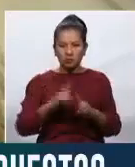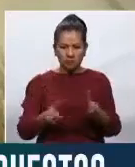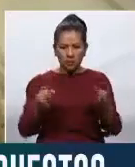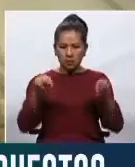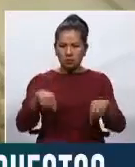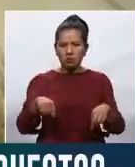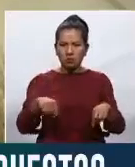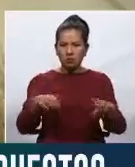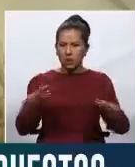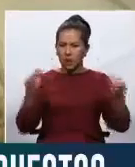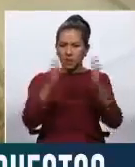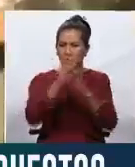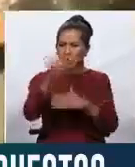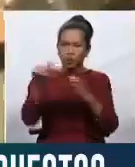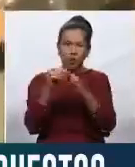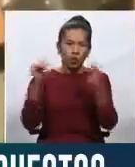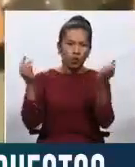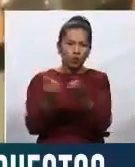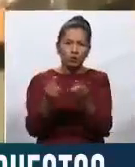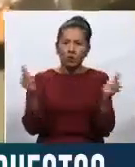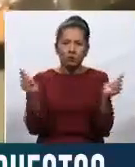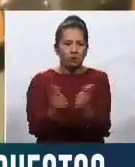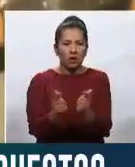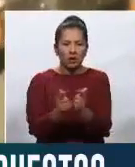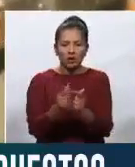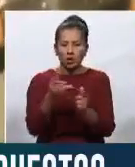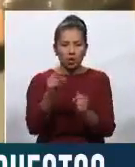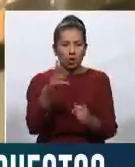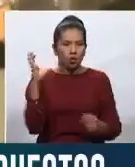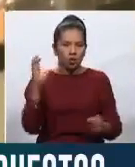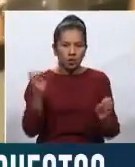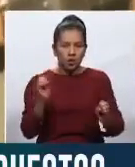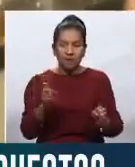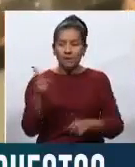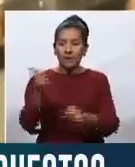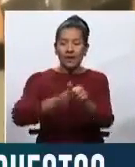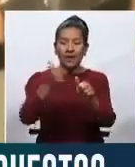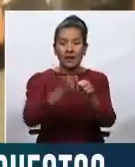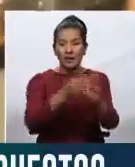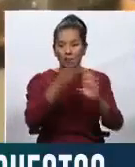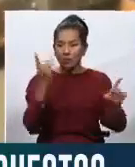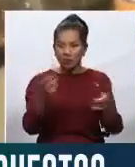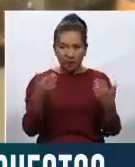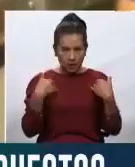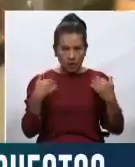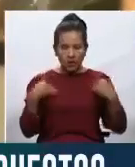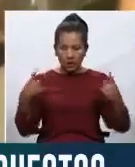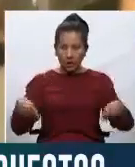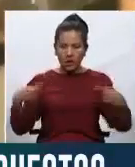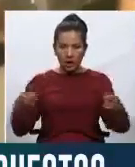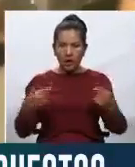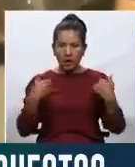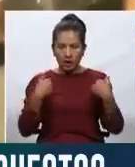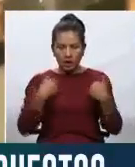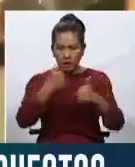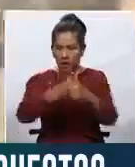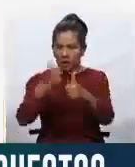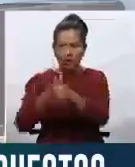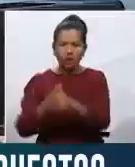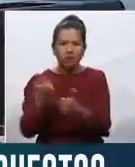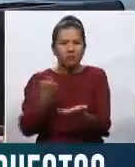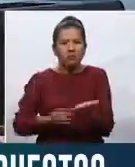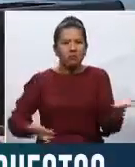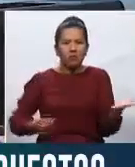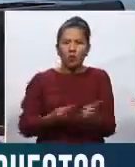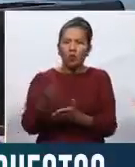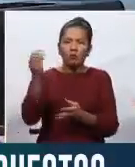Paz esa flota es menos y además cada bus cuenta con llantas de repuesto. Bueno, siendo que es una llanta de repuesto,